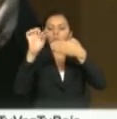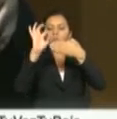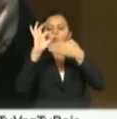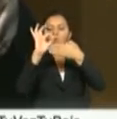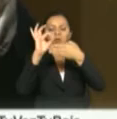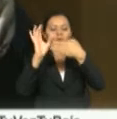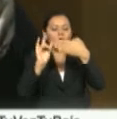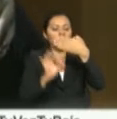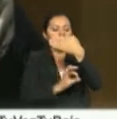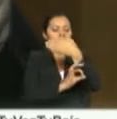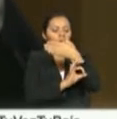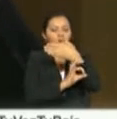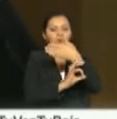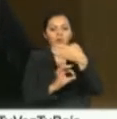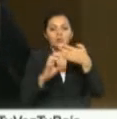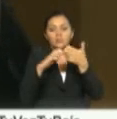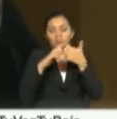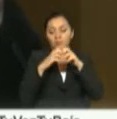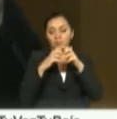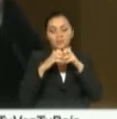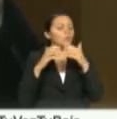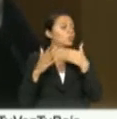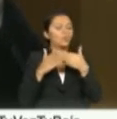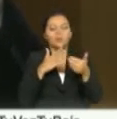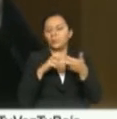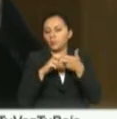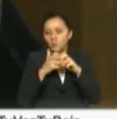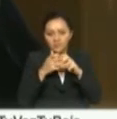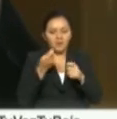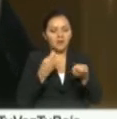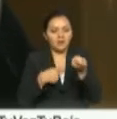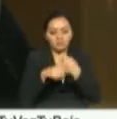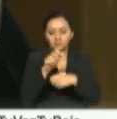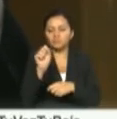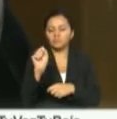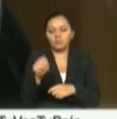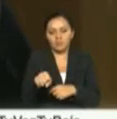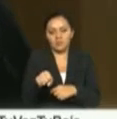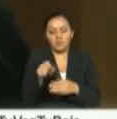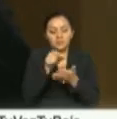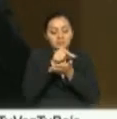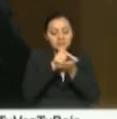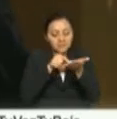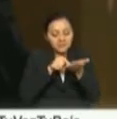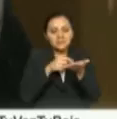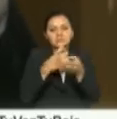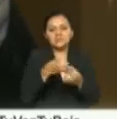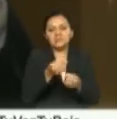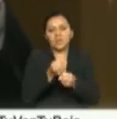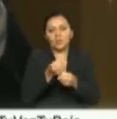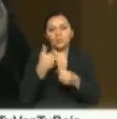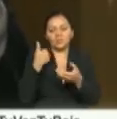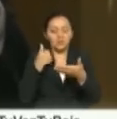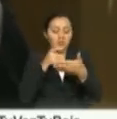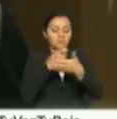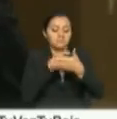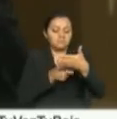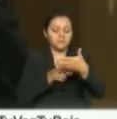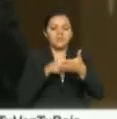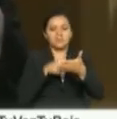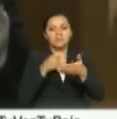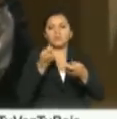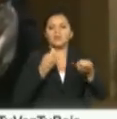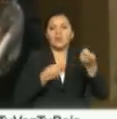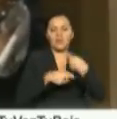en ciertos espacios, pero que no quitan que la superficie y las seguridades del